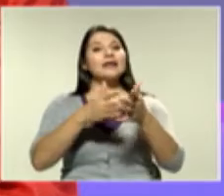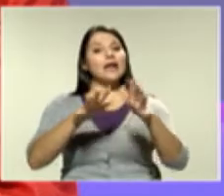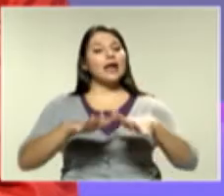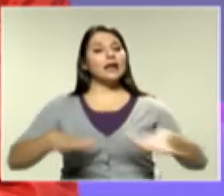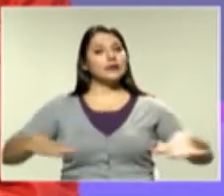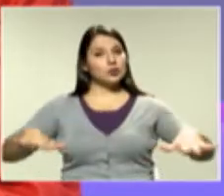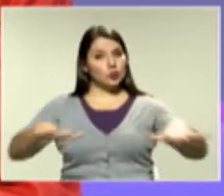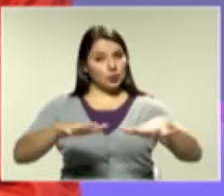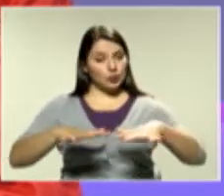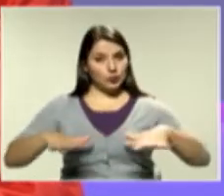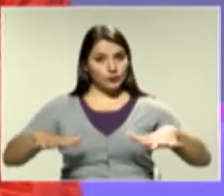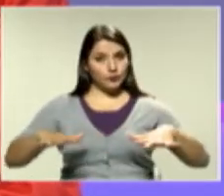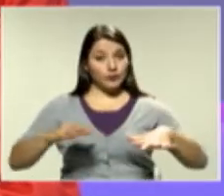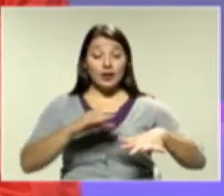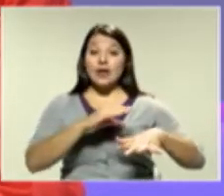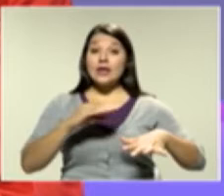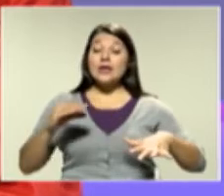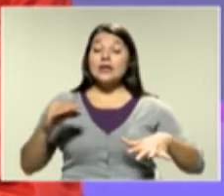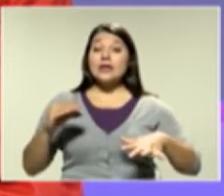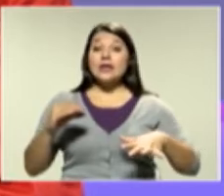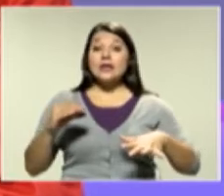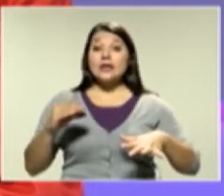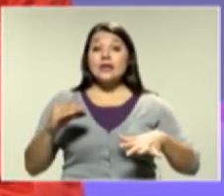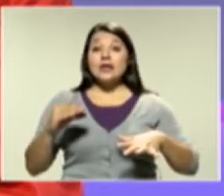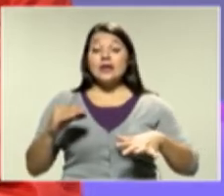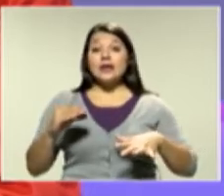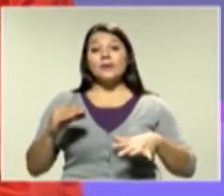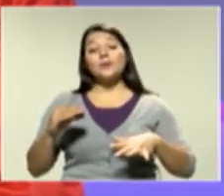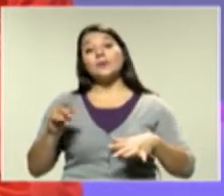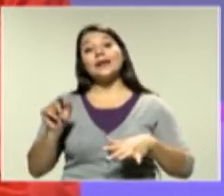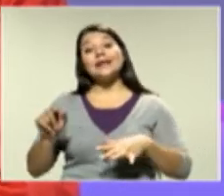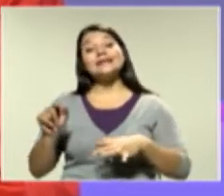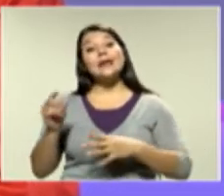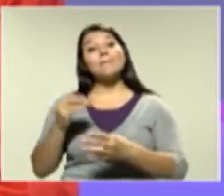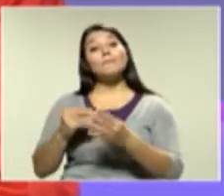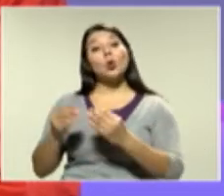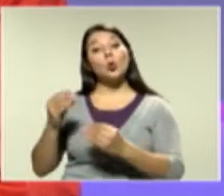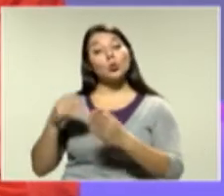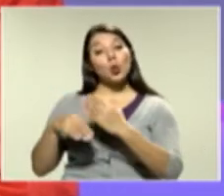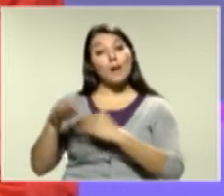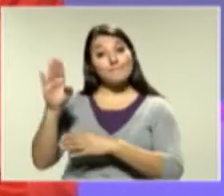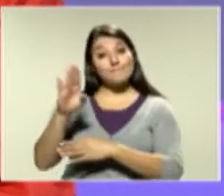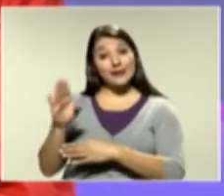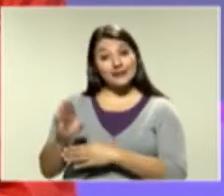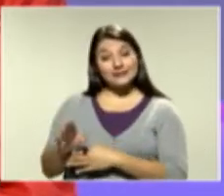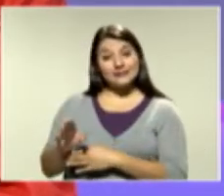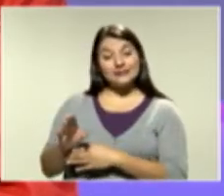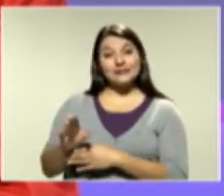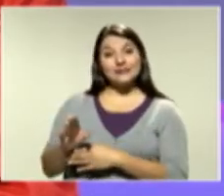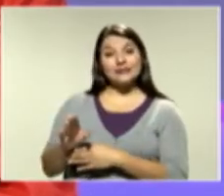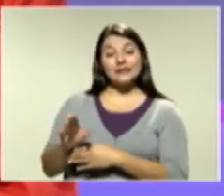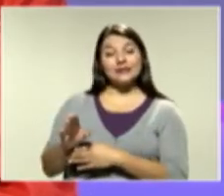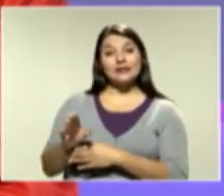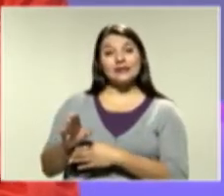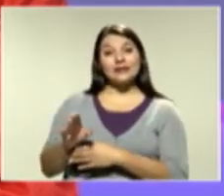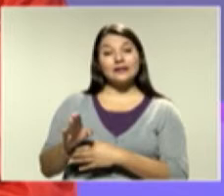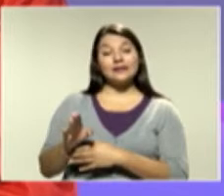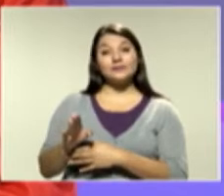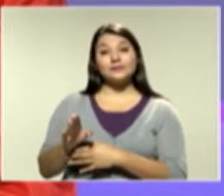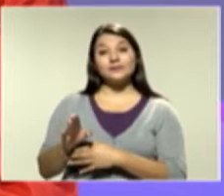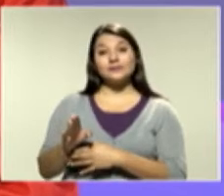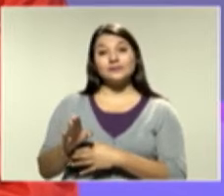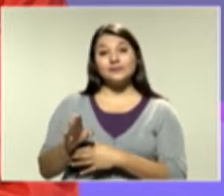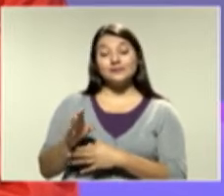caso, bueno, el IRET fue el pionero, el que hizo el descubrimiento de que